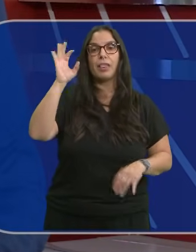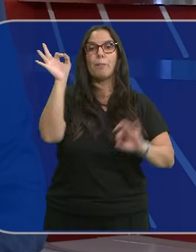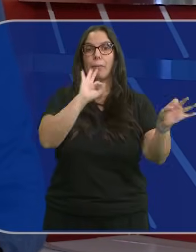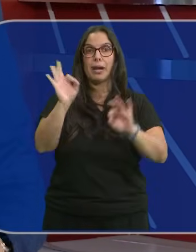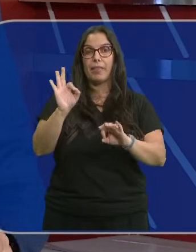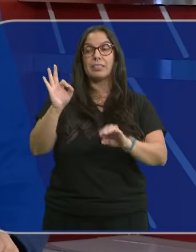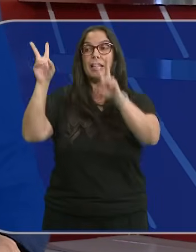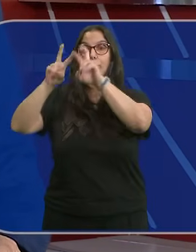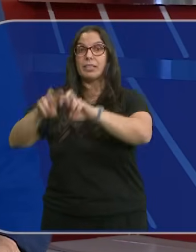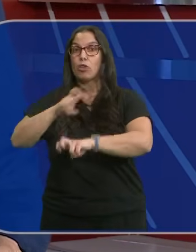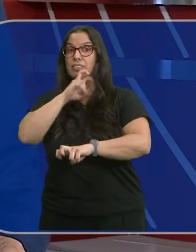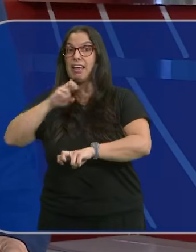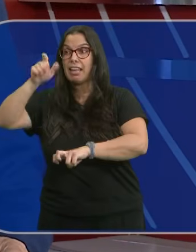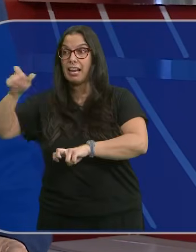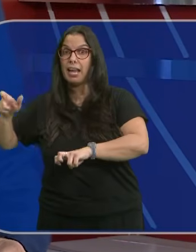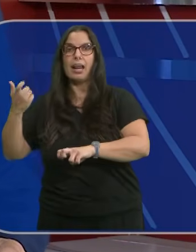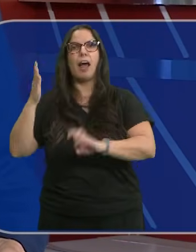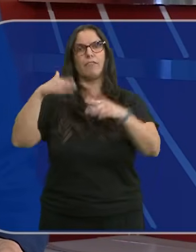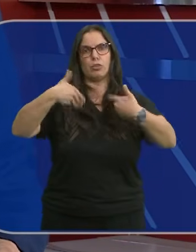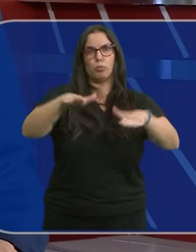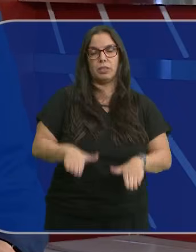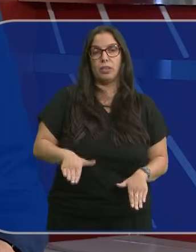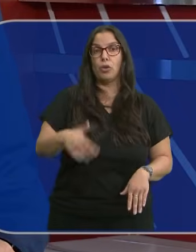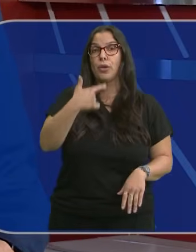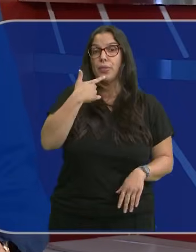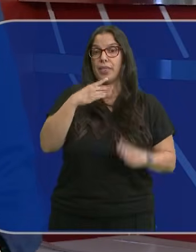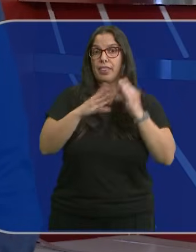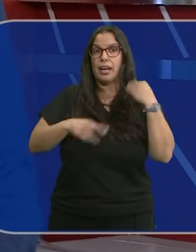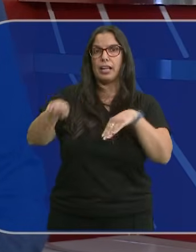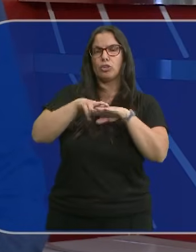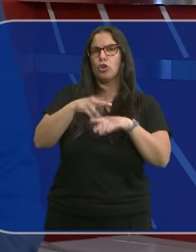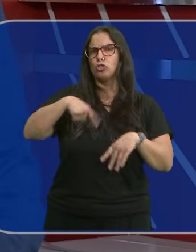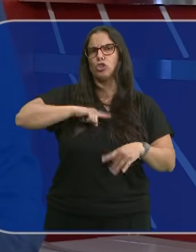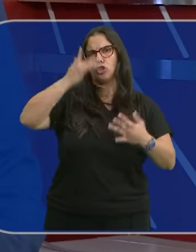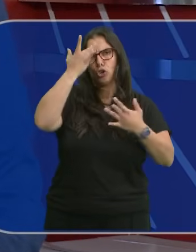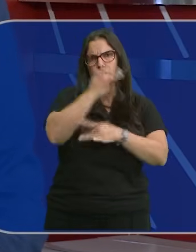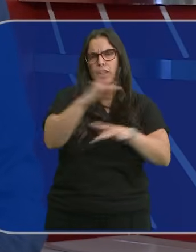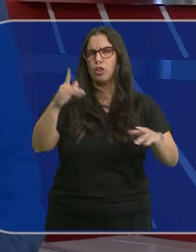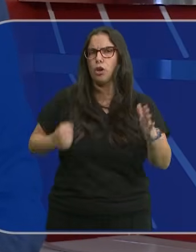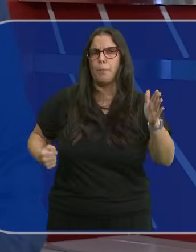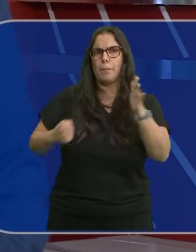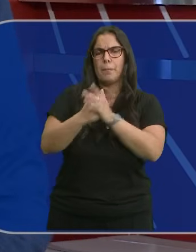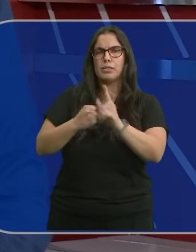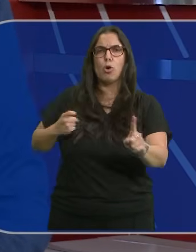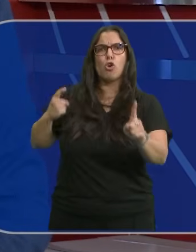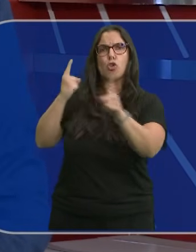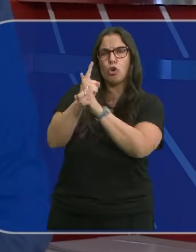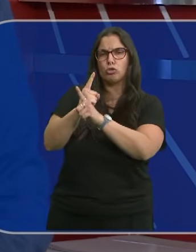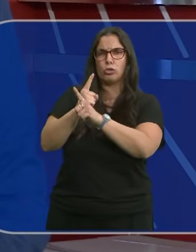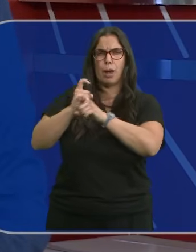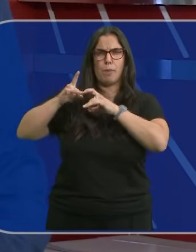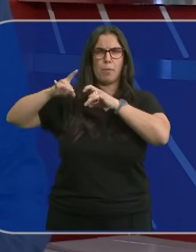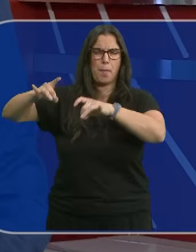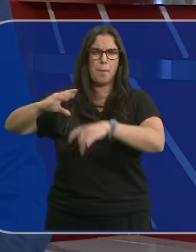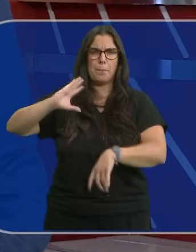israelíes que finalmente se han suspendido. Juan Manuel Corchado insiste en la máxima concienciación contra los ataques a Palestina y cree que se ha